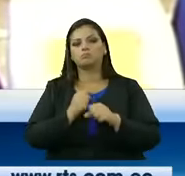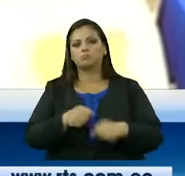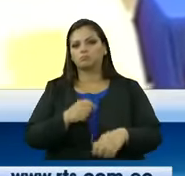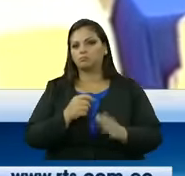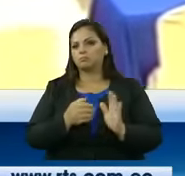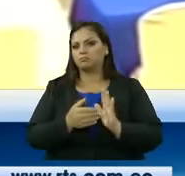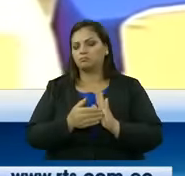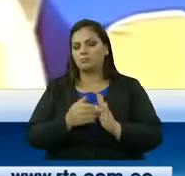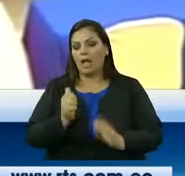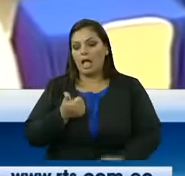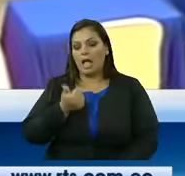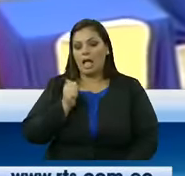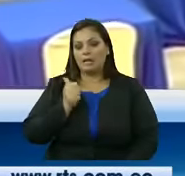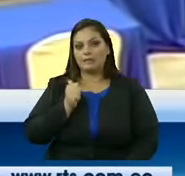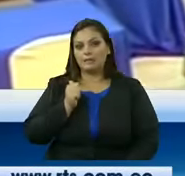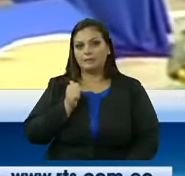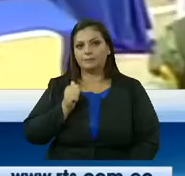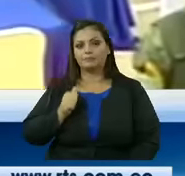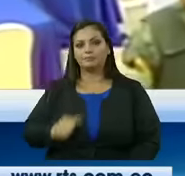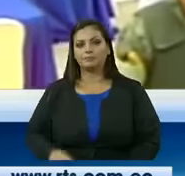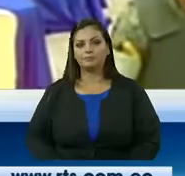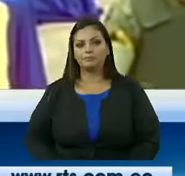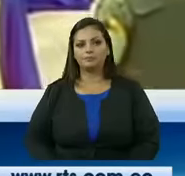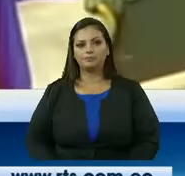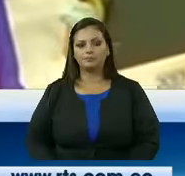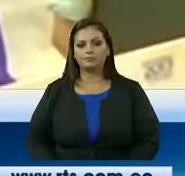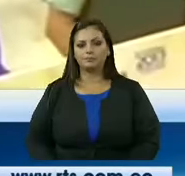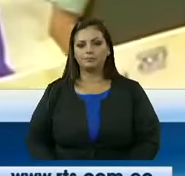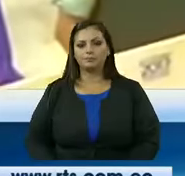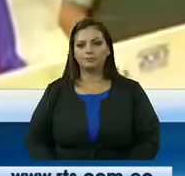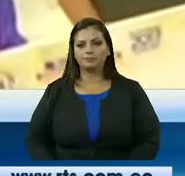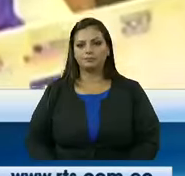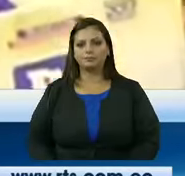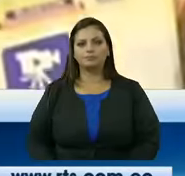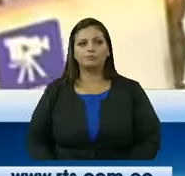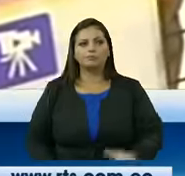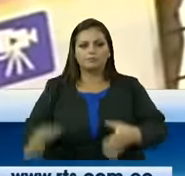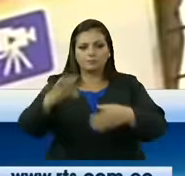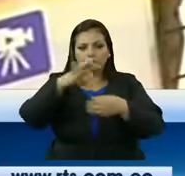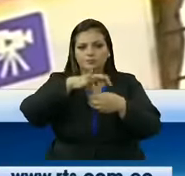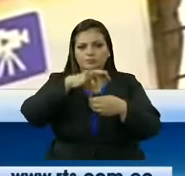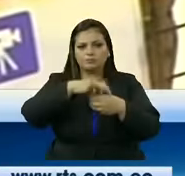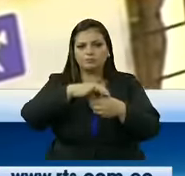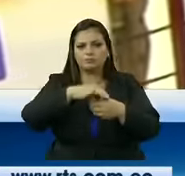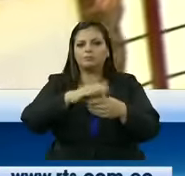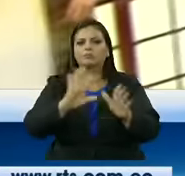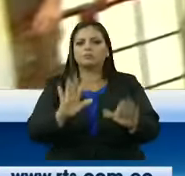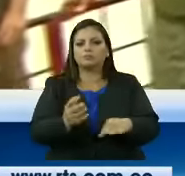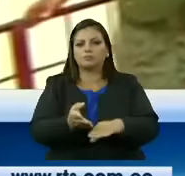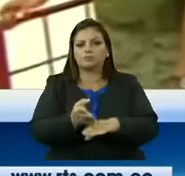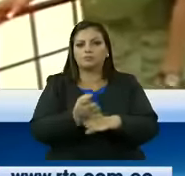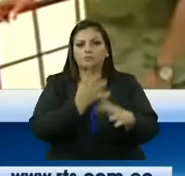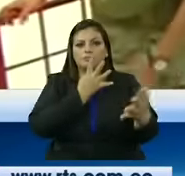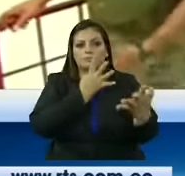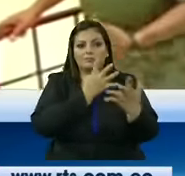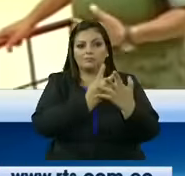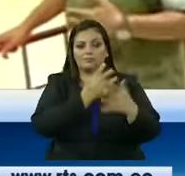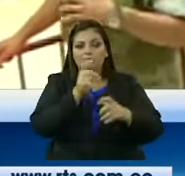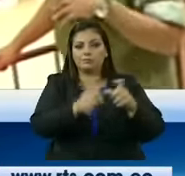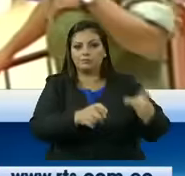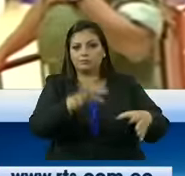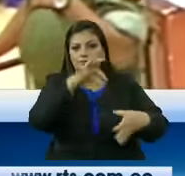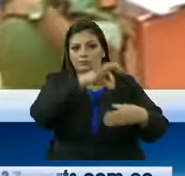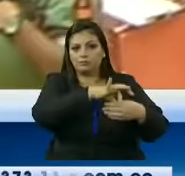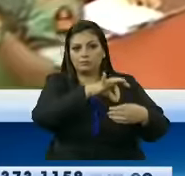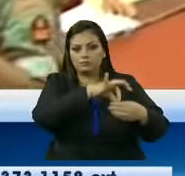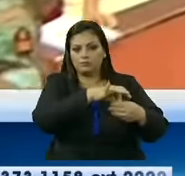lo que ocurrió es que se dieron lo que es los votos, el escrutinio de los votos de los PPL, de los privados de la libertad, así como de las personas